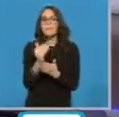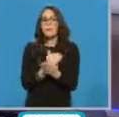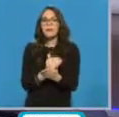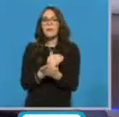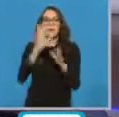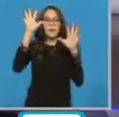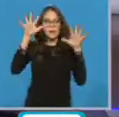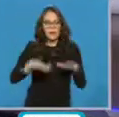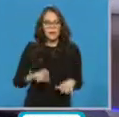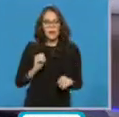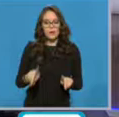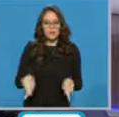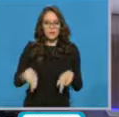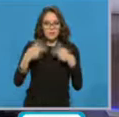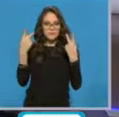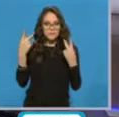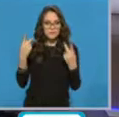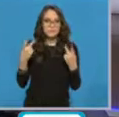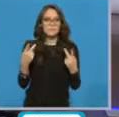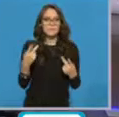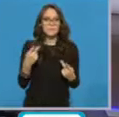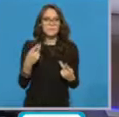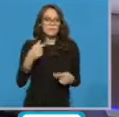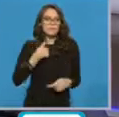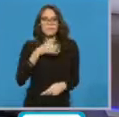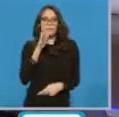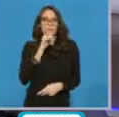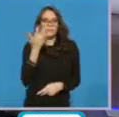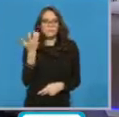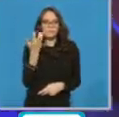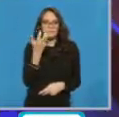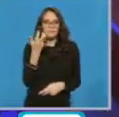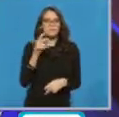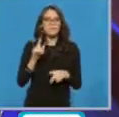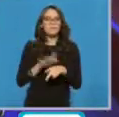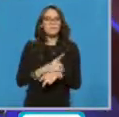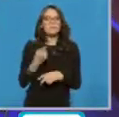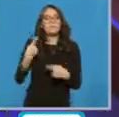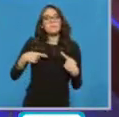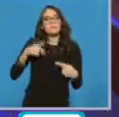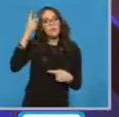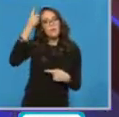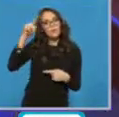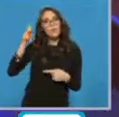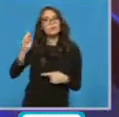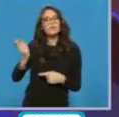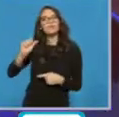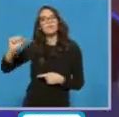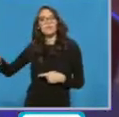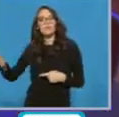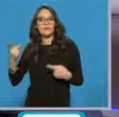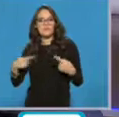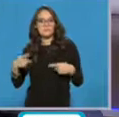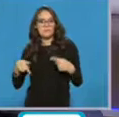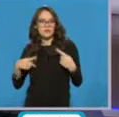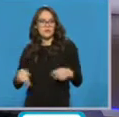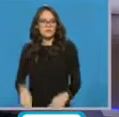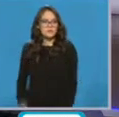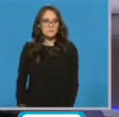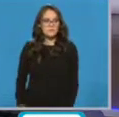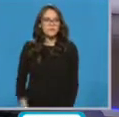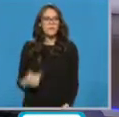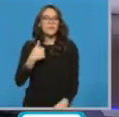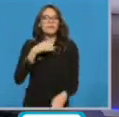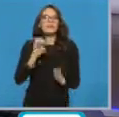destruirlo o venderlo, porque además no puedo venderlo como usufructuario. Porque los papeles. Porque el dueño es el otro. Bueno, Cedes los documentos, pero tú sigues